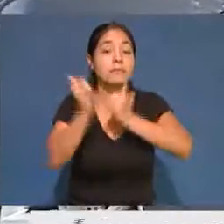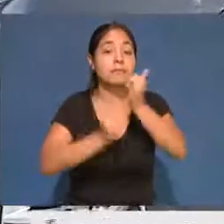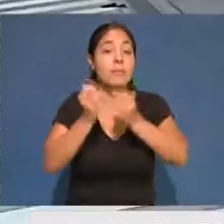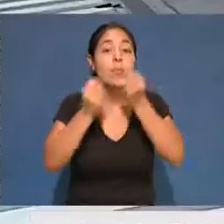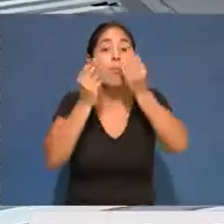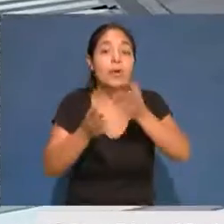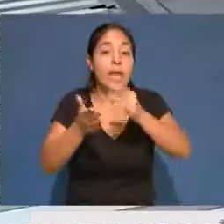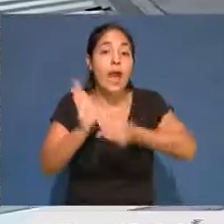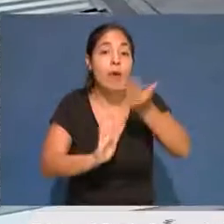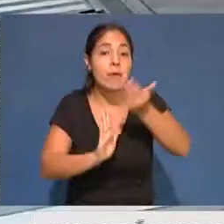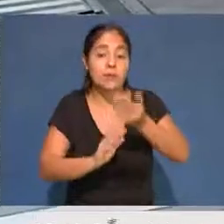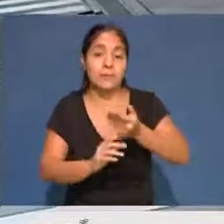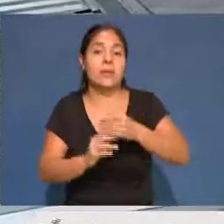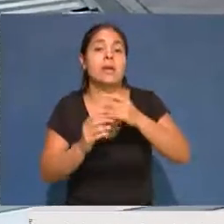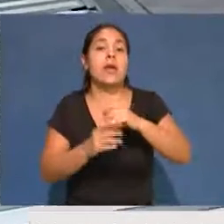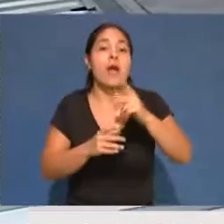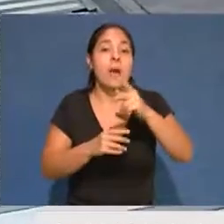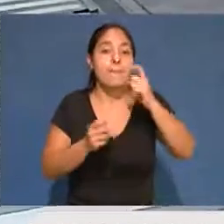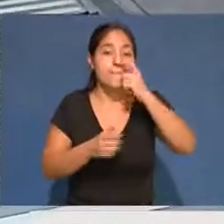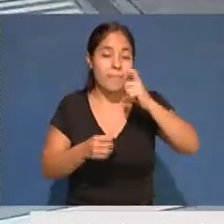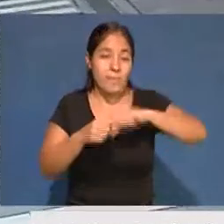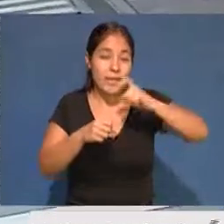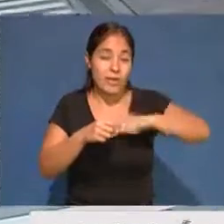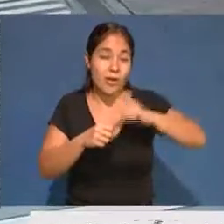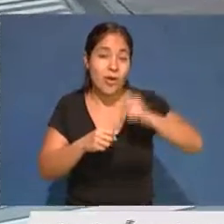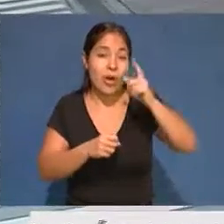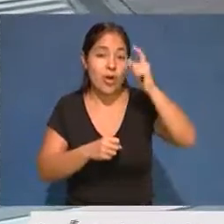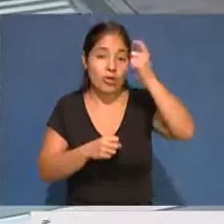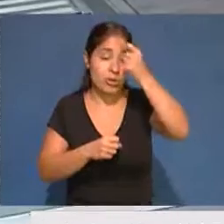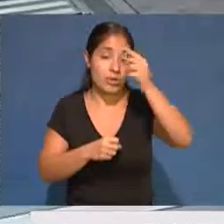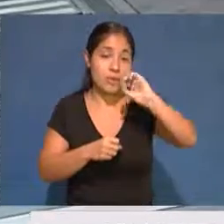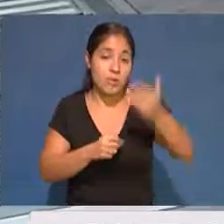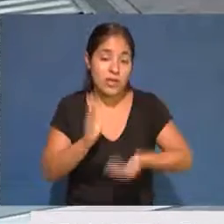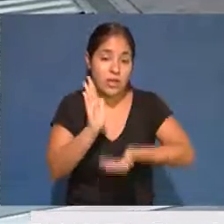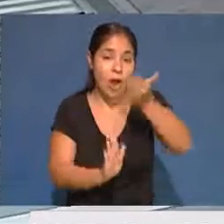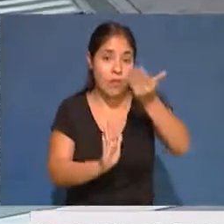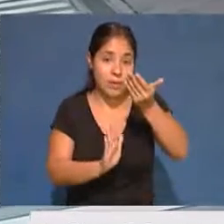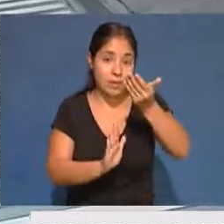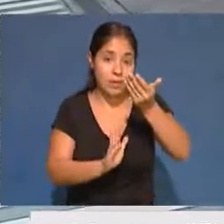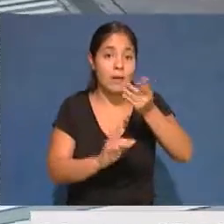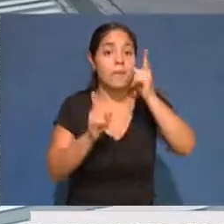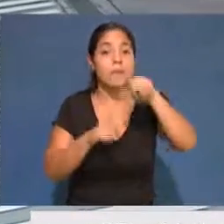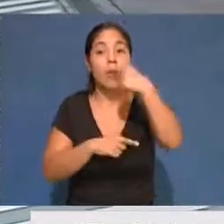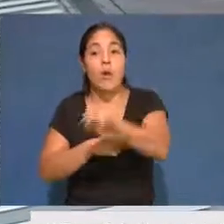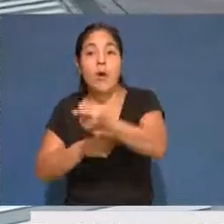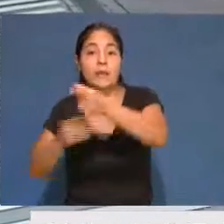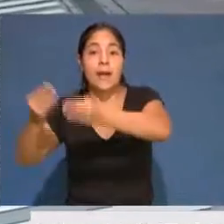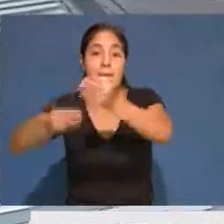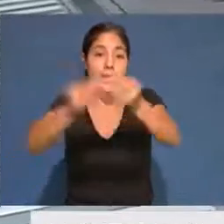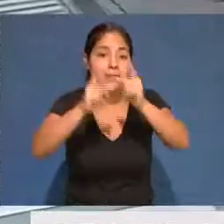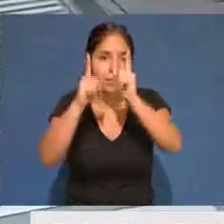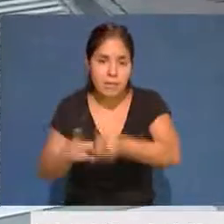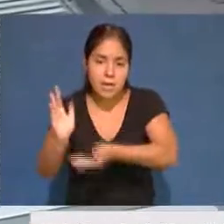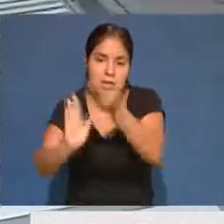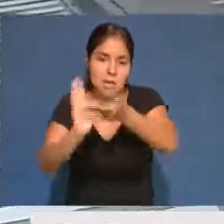del 12% del precio del petróleo en enero, por lo que se espera que las demás compañías expendedoras realicen un incremento también en